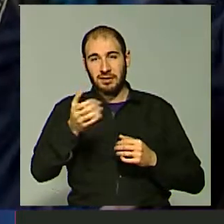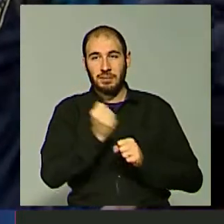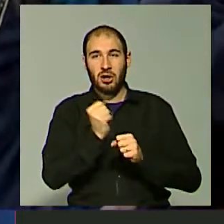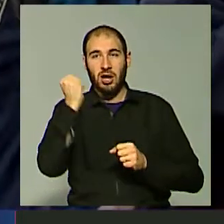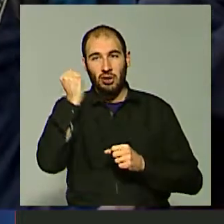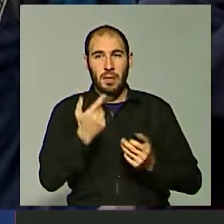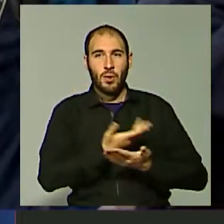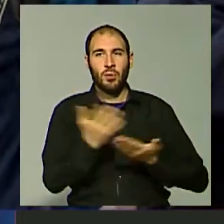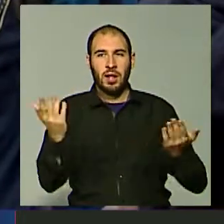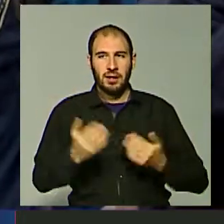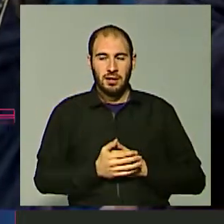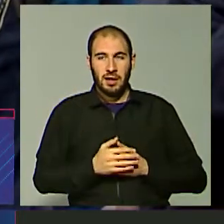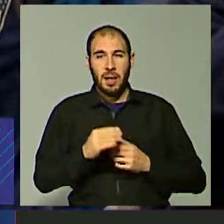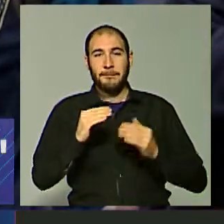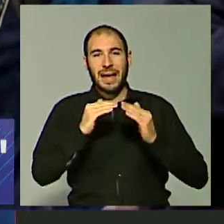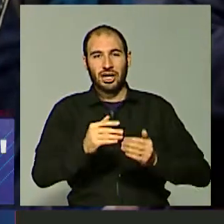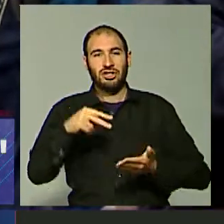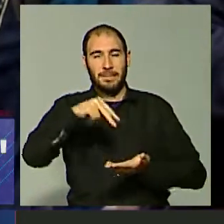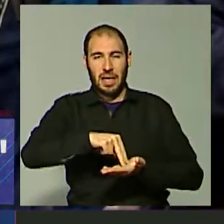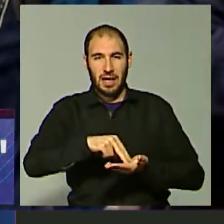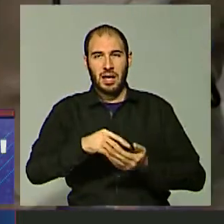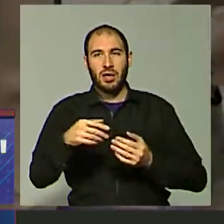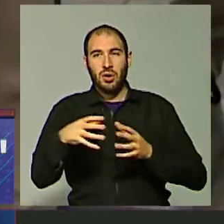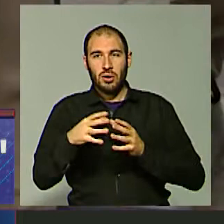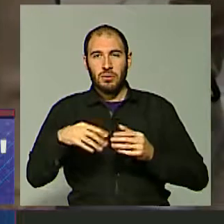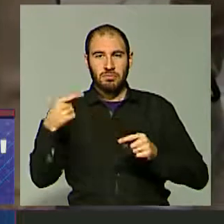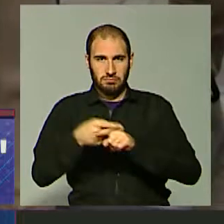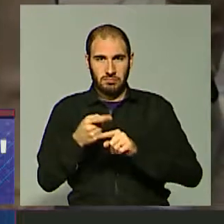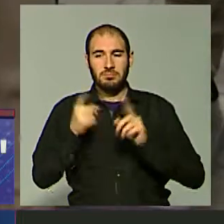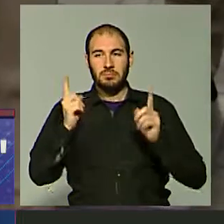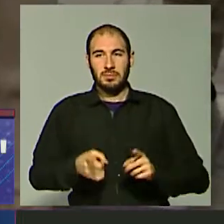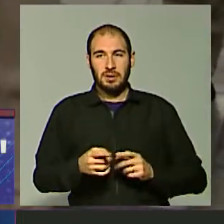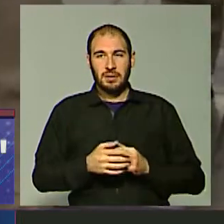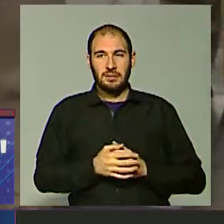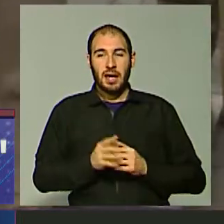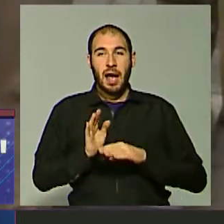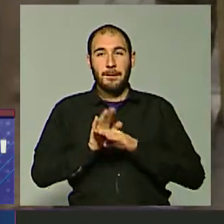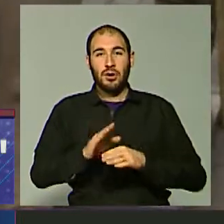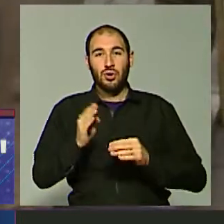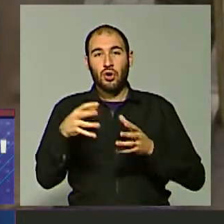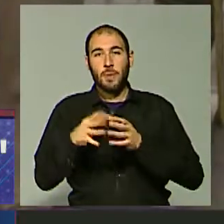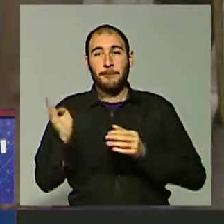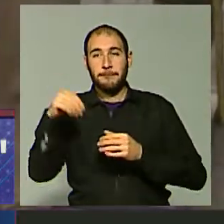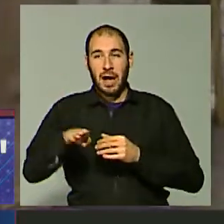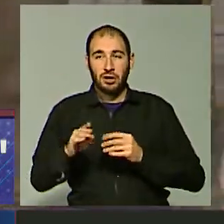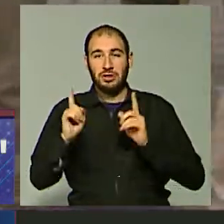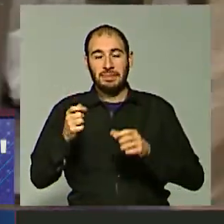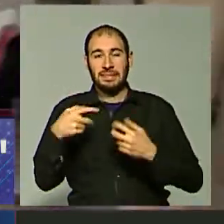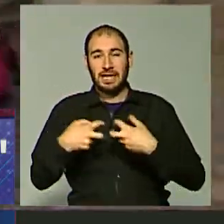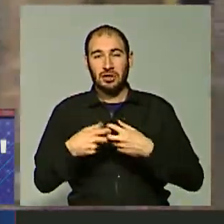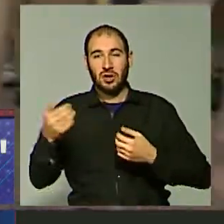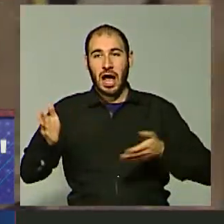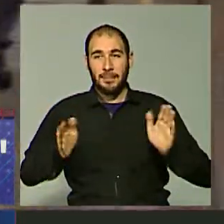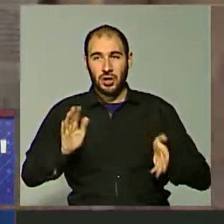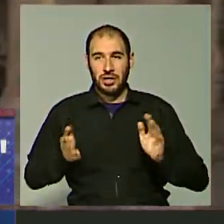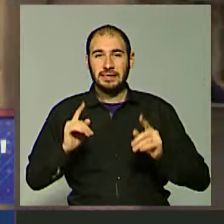Economía Popular, Barrios de Pie y la Corriente Clasista y Combativa. También hay que decir que tiene apoyo de la bancaria y del Sindicato de Camioneros, como